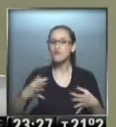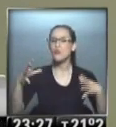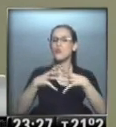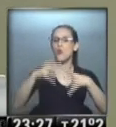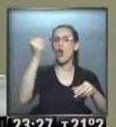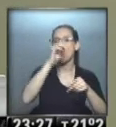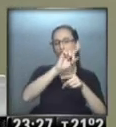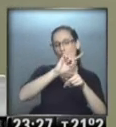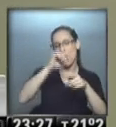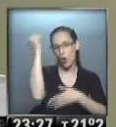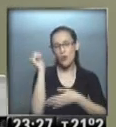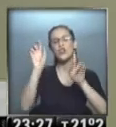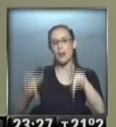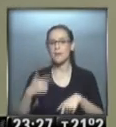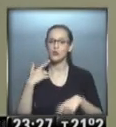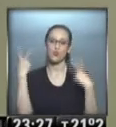económica y turística.